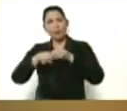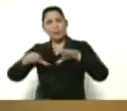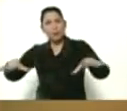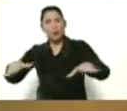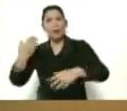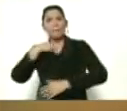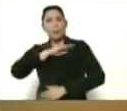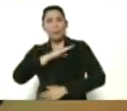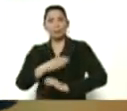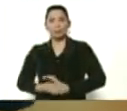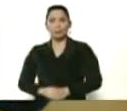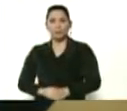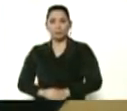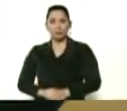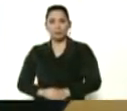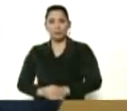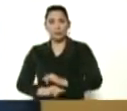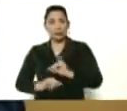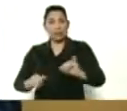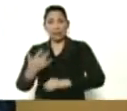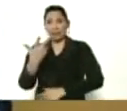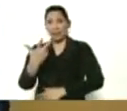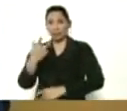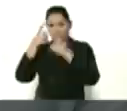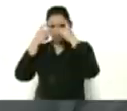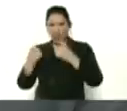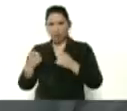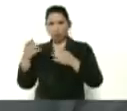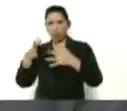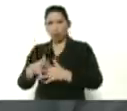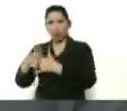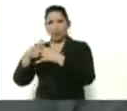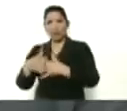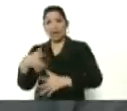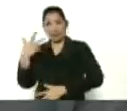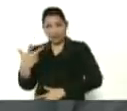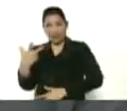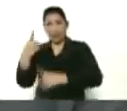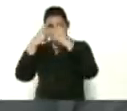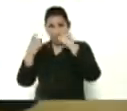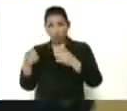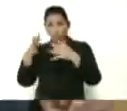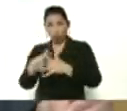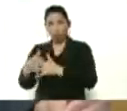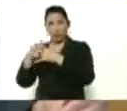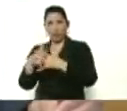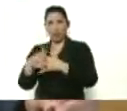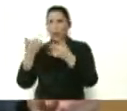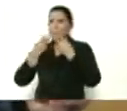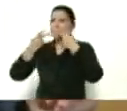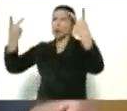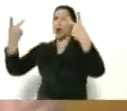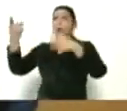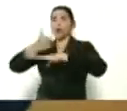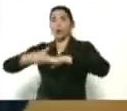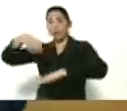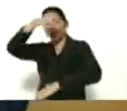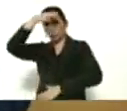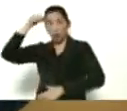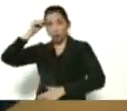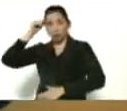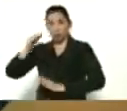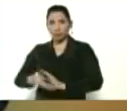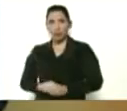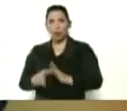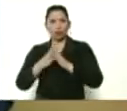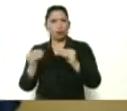momento por COVID-19, habían tres expertos norteamericanos. Y esos tres expertos norteamericanos elevaron al gobierno de Donald Trump todas